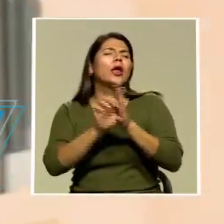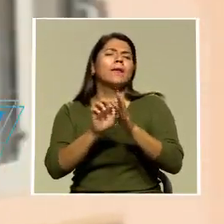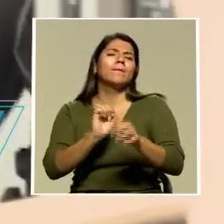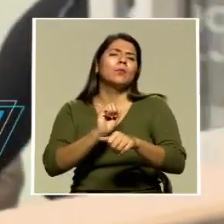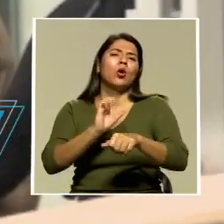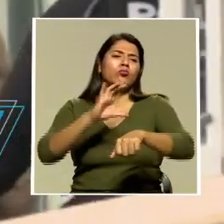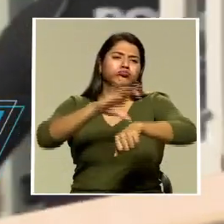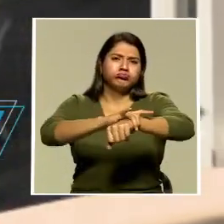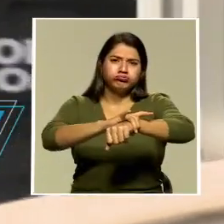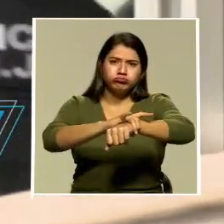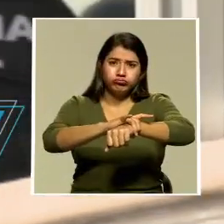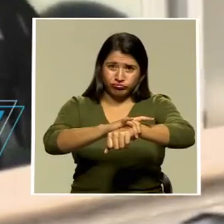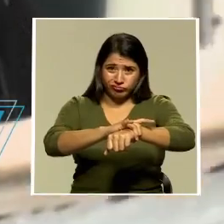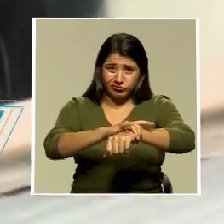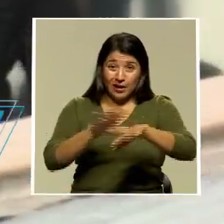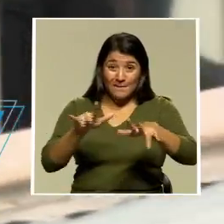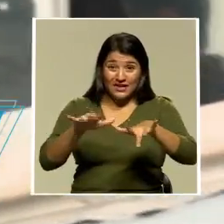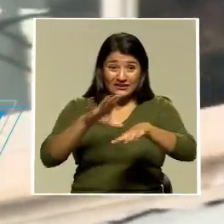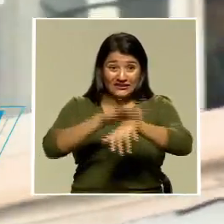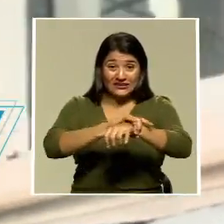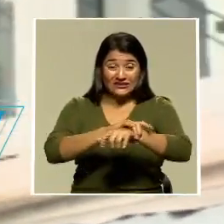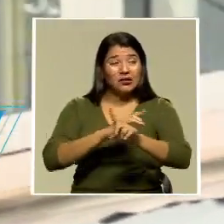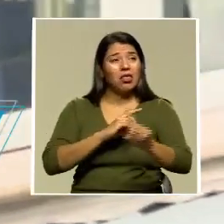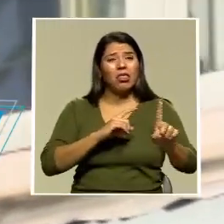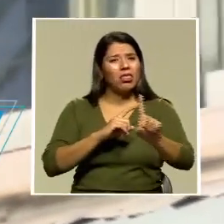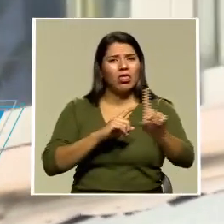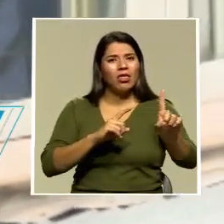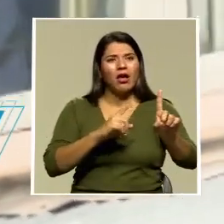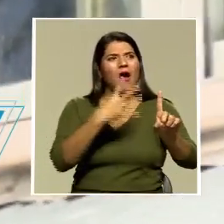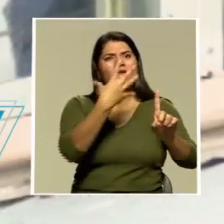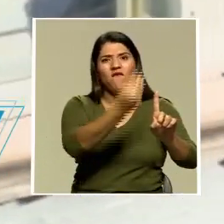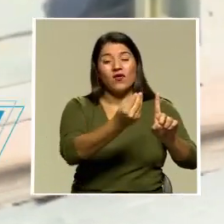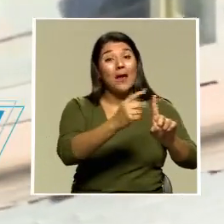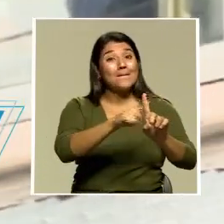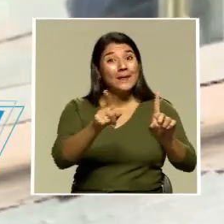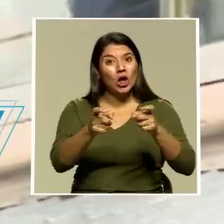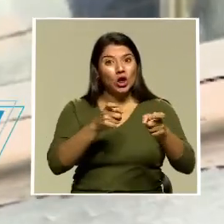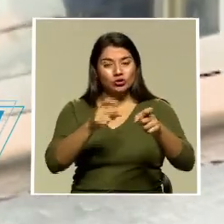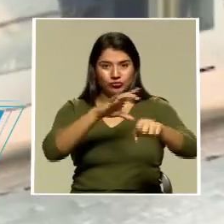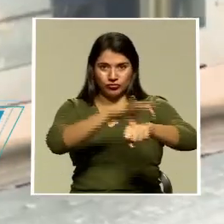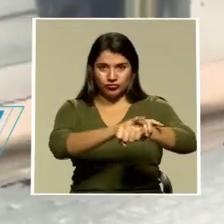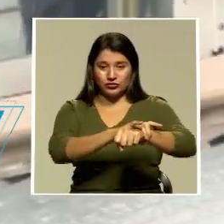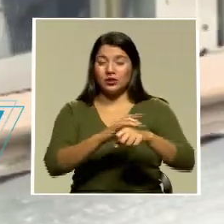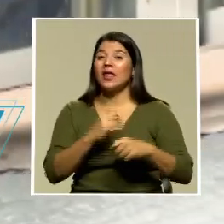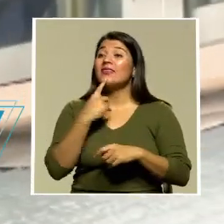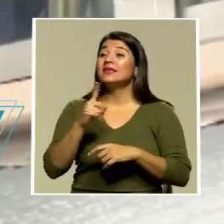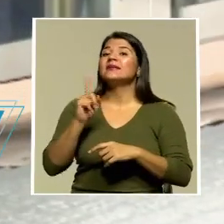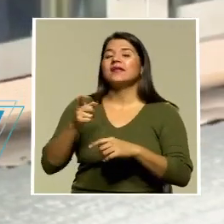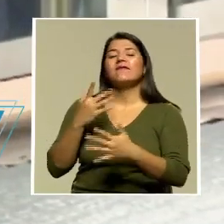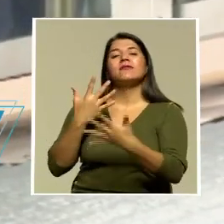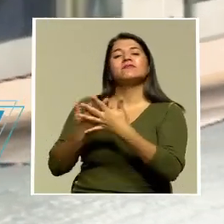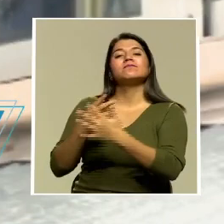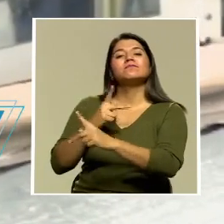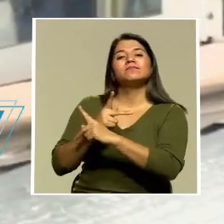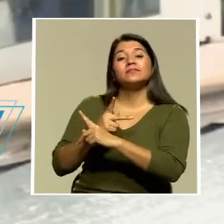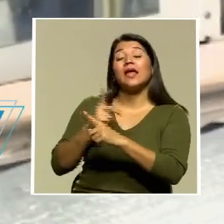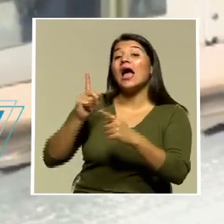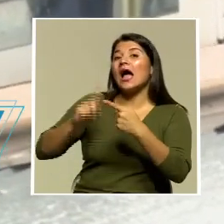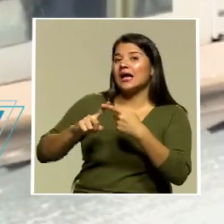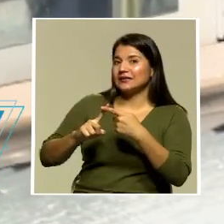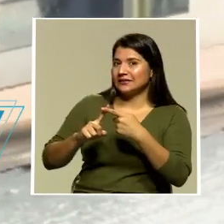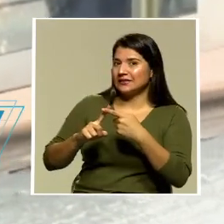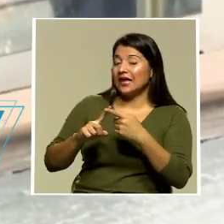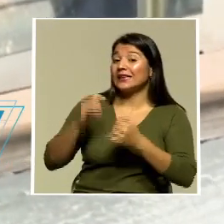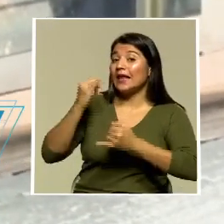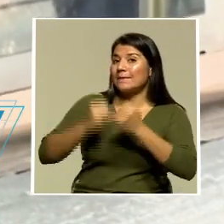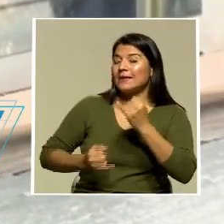tobillera electrónica, Mauricio Víquez deberá cumplir prisión preventiva hasta el 6 de noviembre, fecha en que se vence la medida cautelar. Uno de los argumentos